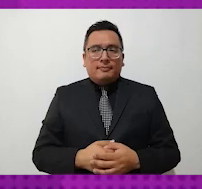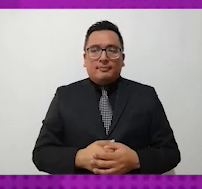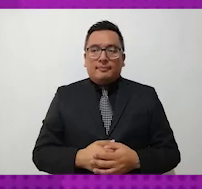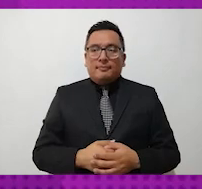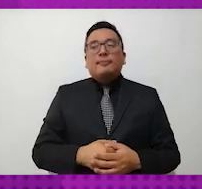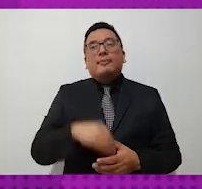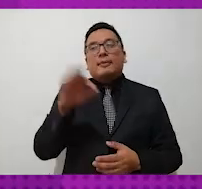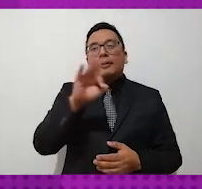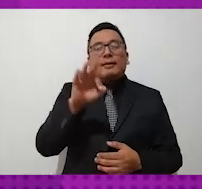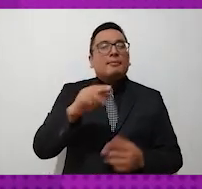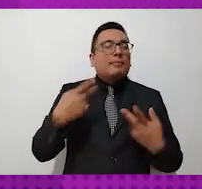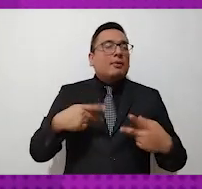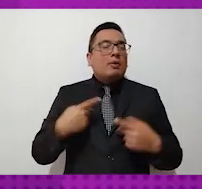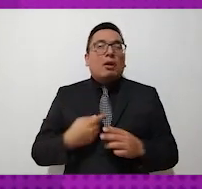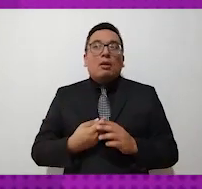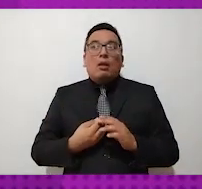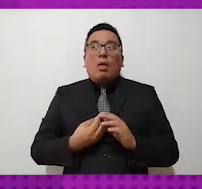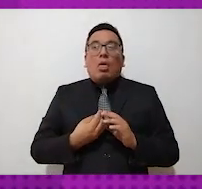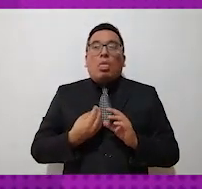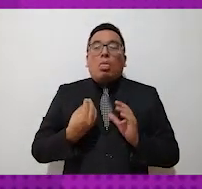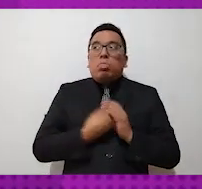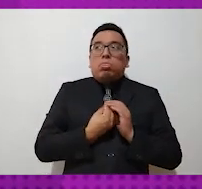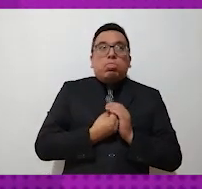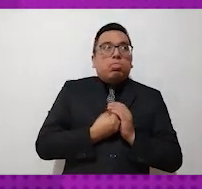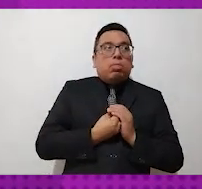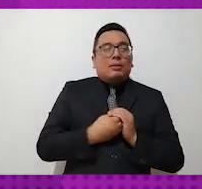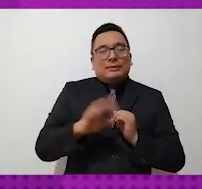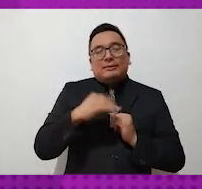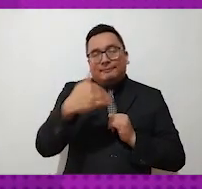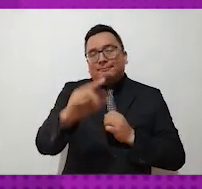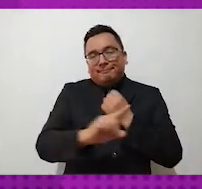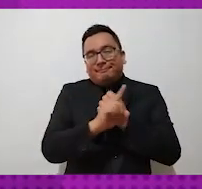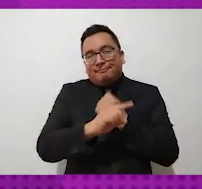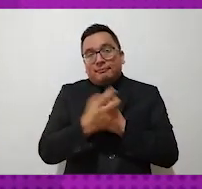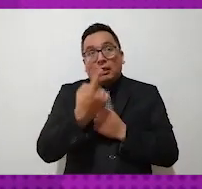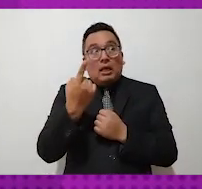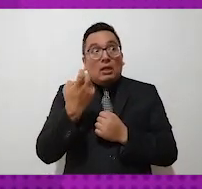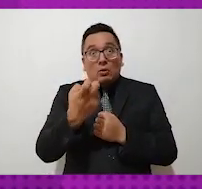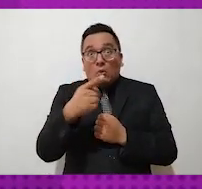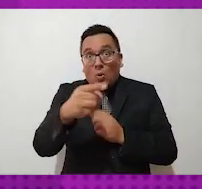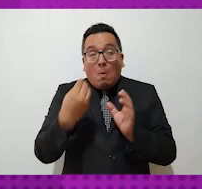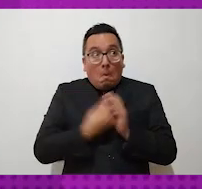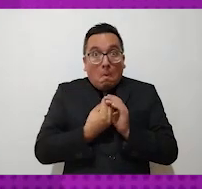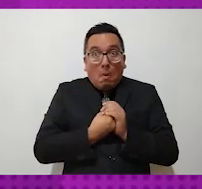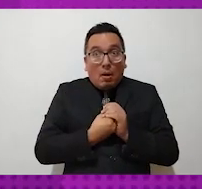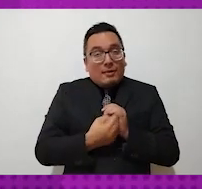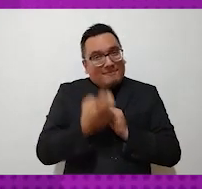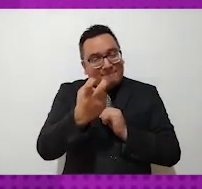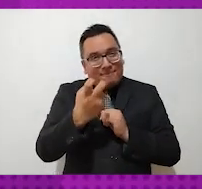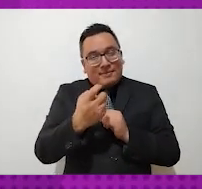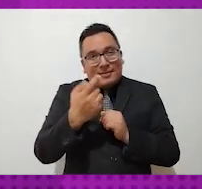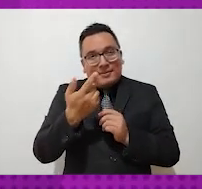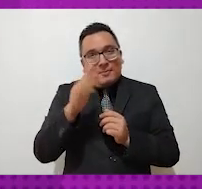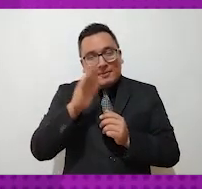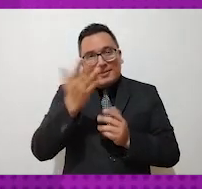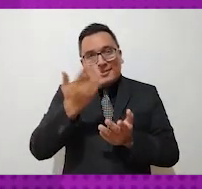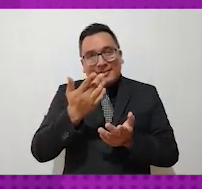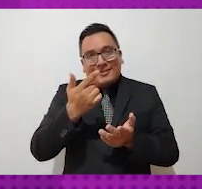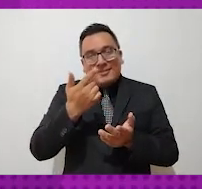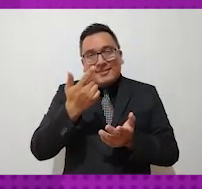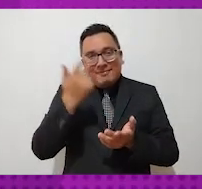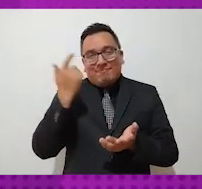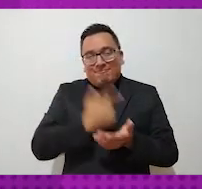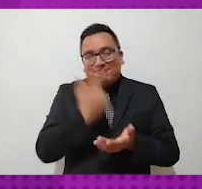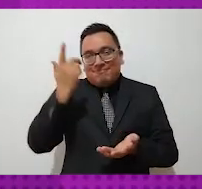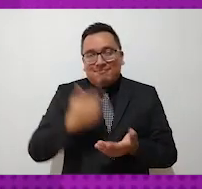más por no presentarlas. Claro, claro. ¿Por qué? Porque ahí también una omisión también es una falta. Exacto, y grave. Y grave, que nos